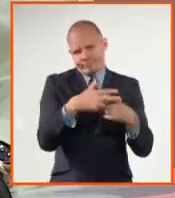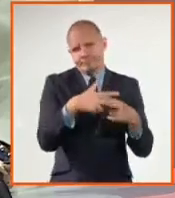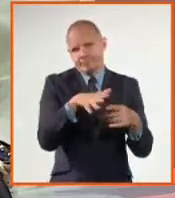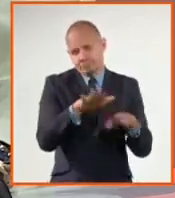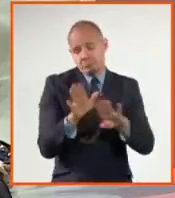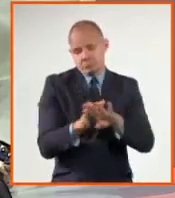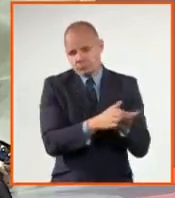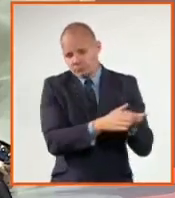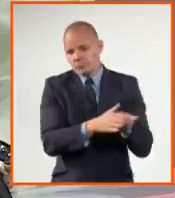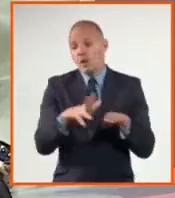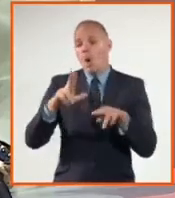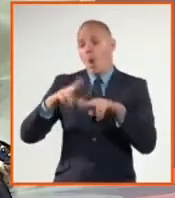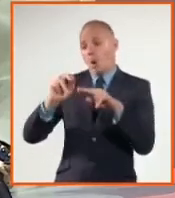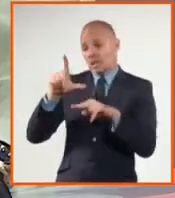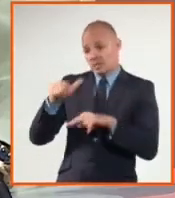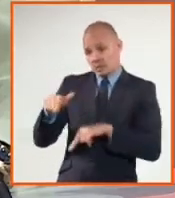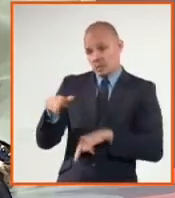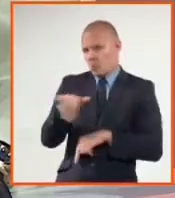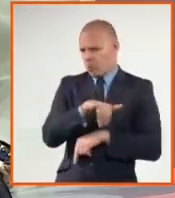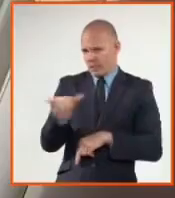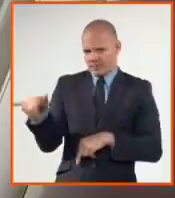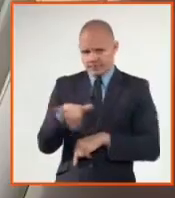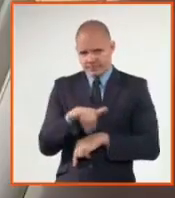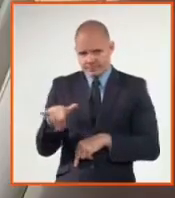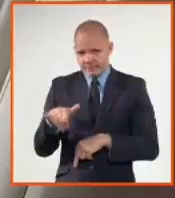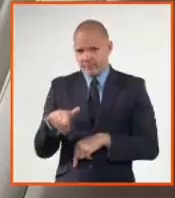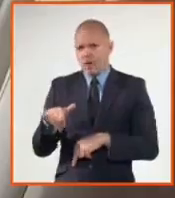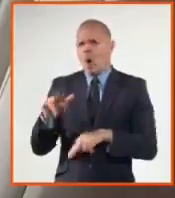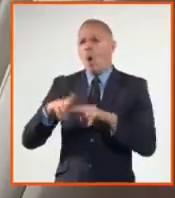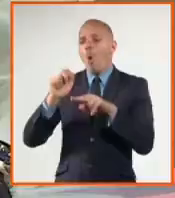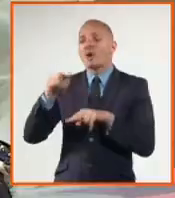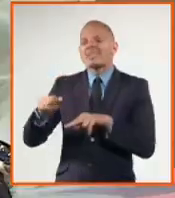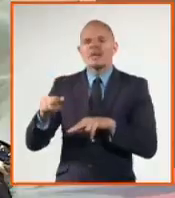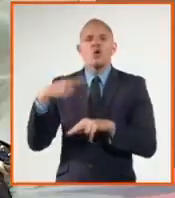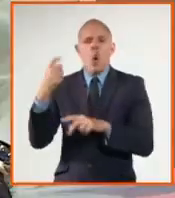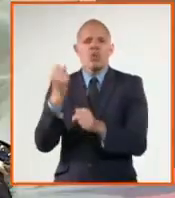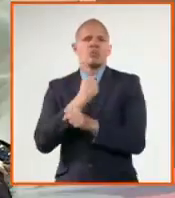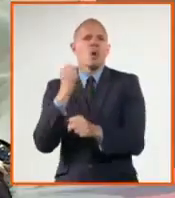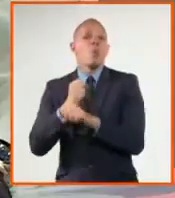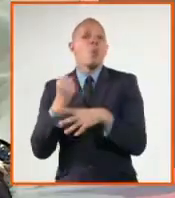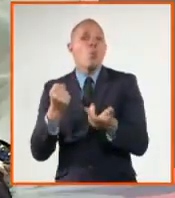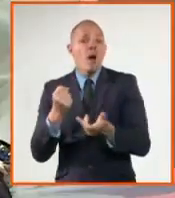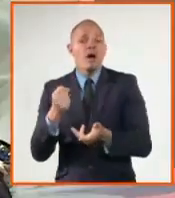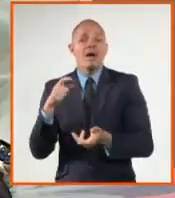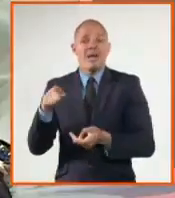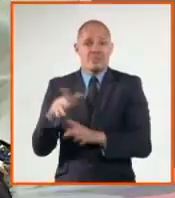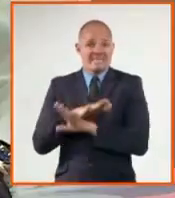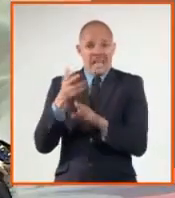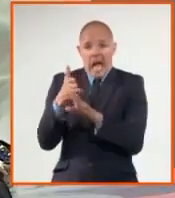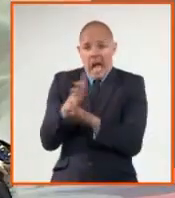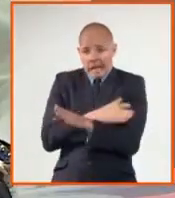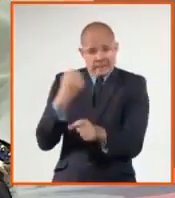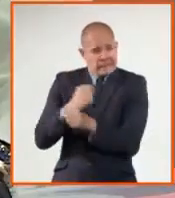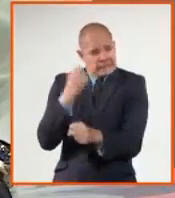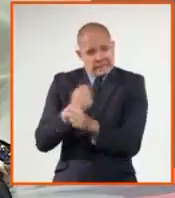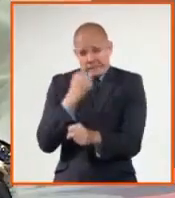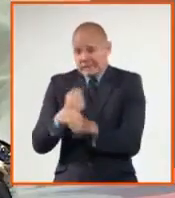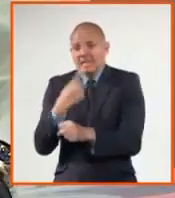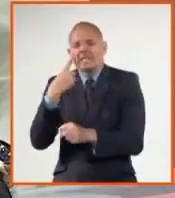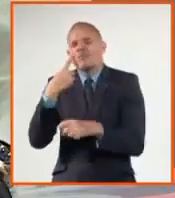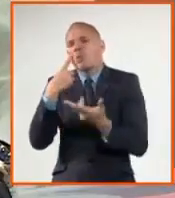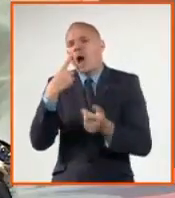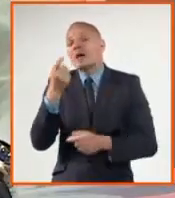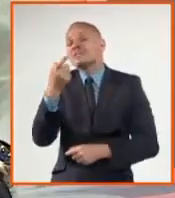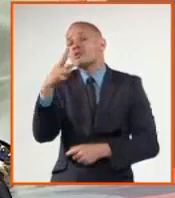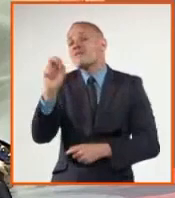intensamente también será muy intensamente 80 adrián fueron 120 días que se trabajó ahí bueno usted se pudo ver cuando se entraba en el otro